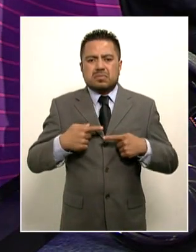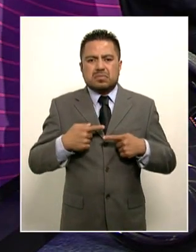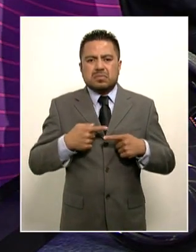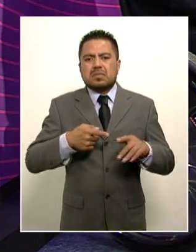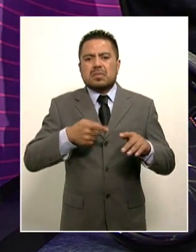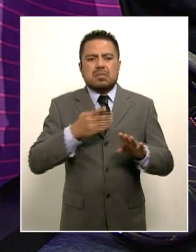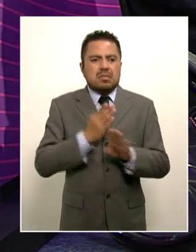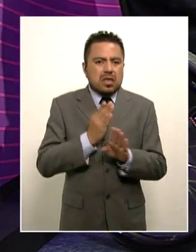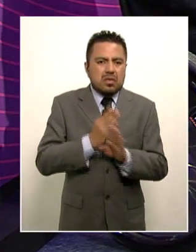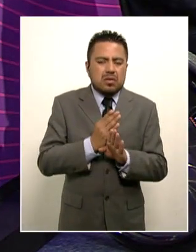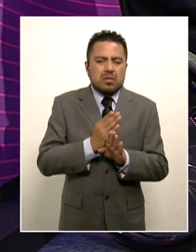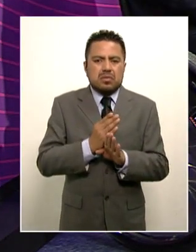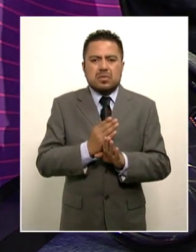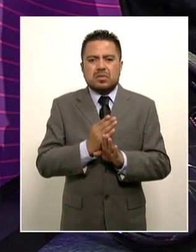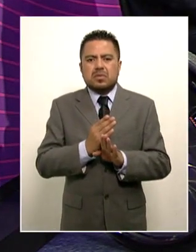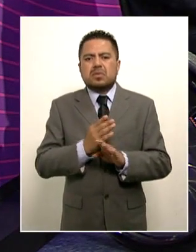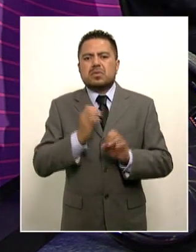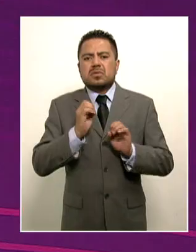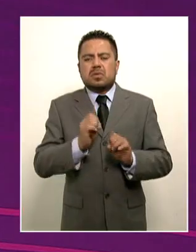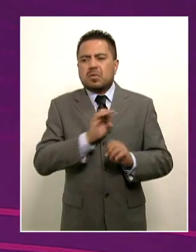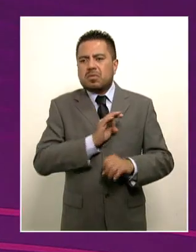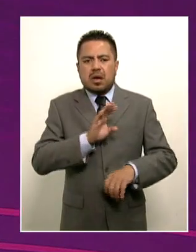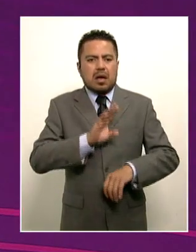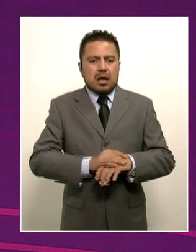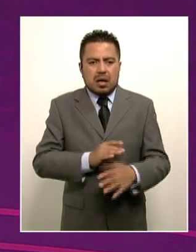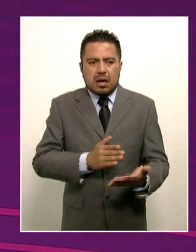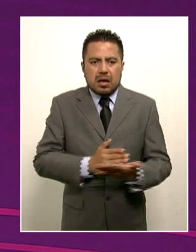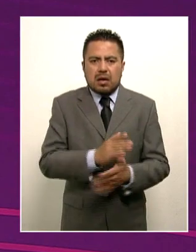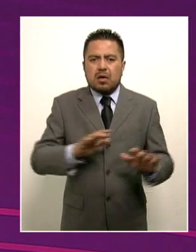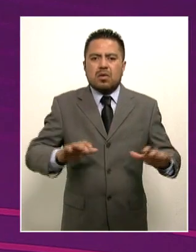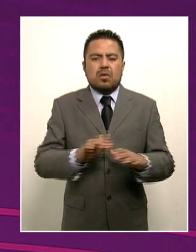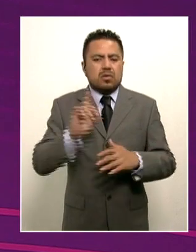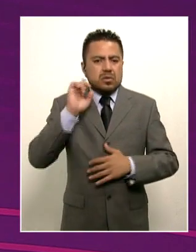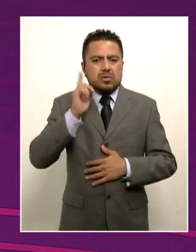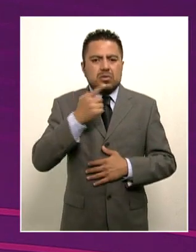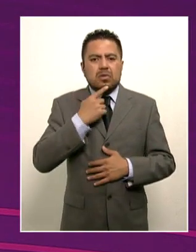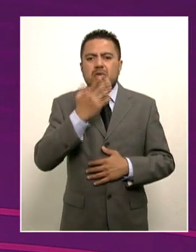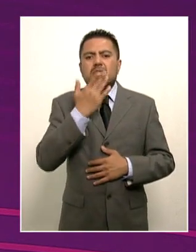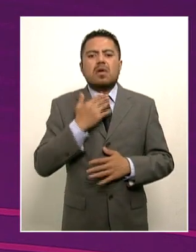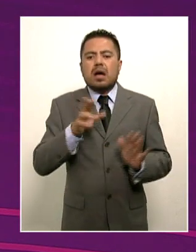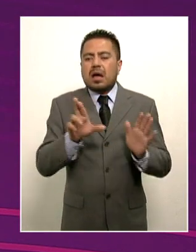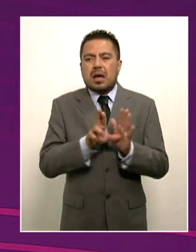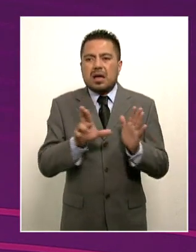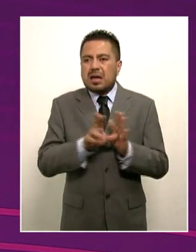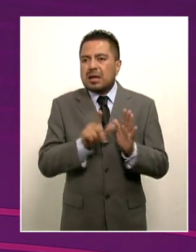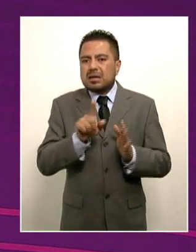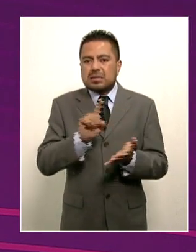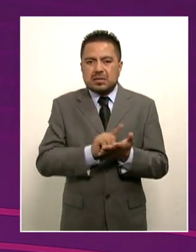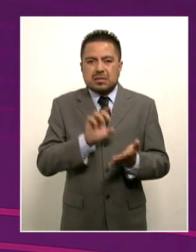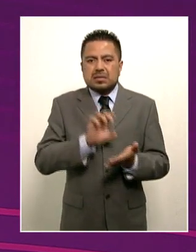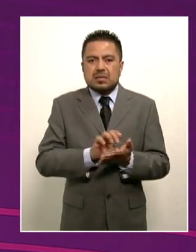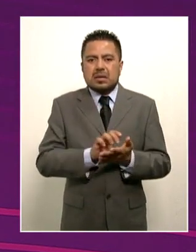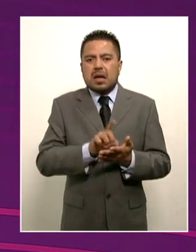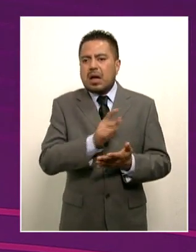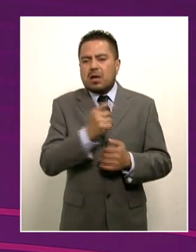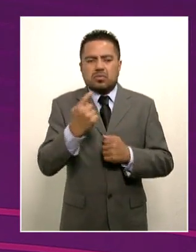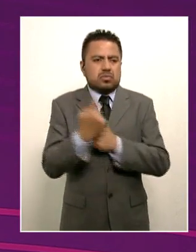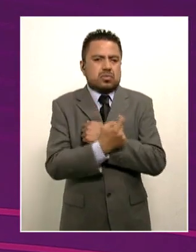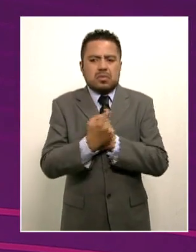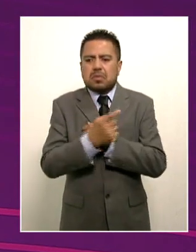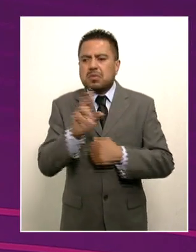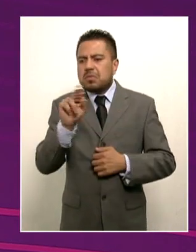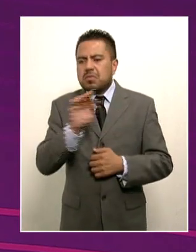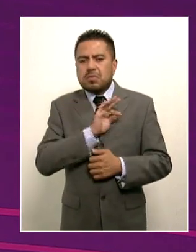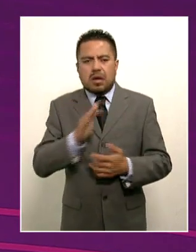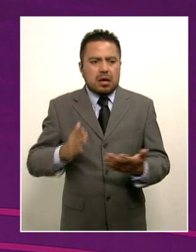el Metrobús, no permitir el acceso de la comunidad sorda, porque como no traía su credencial de discapacidad, automáticamente no